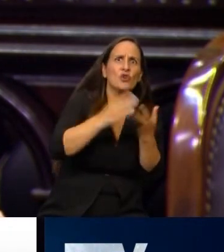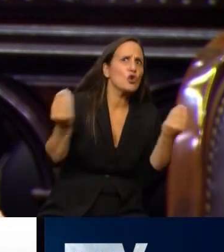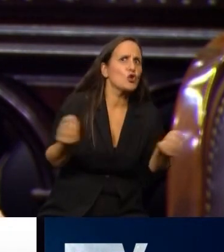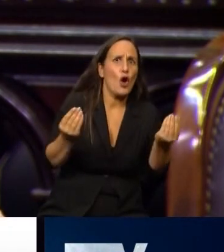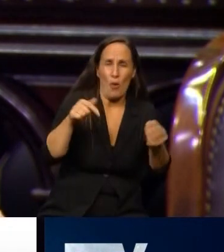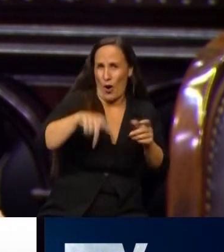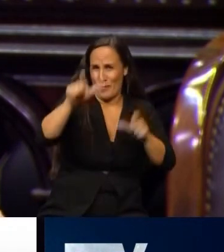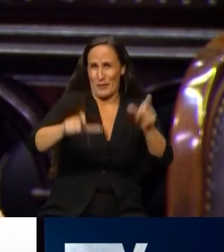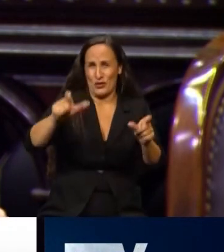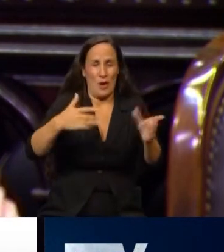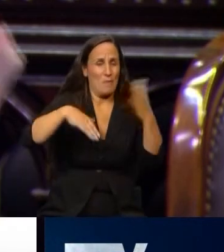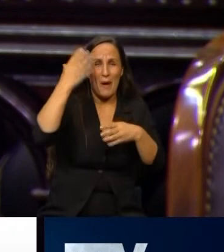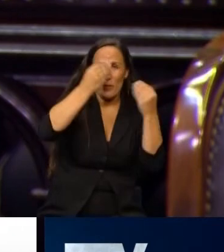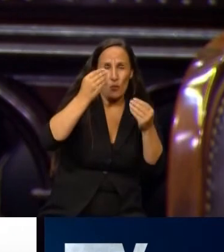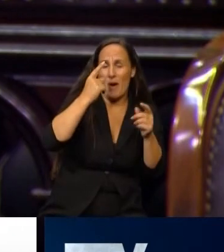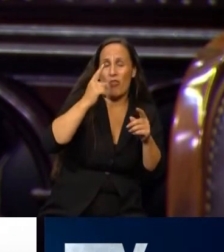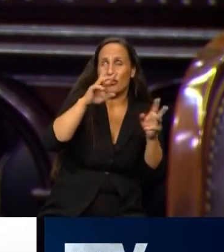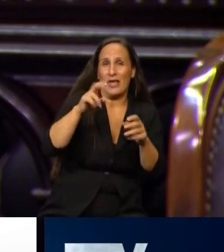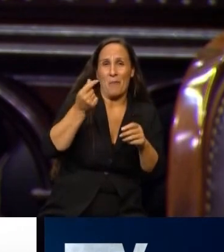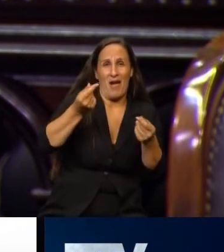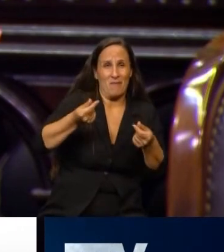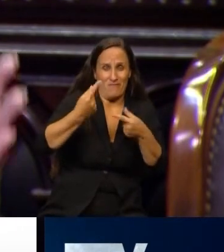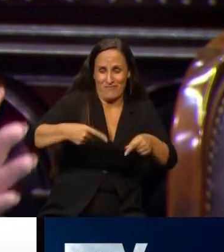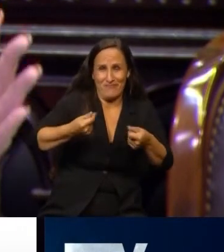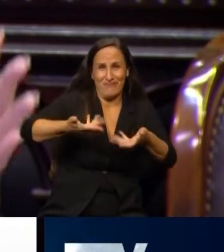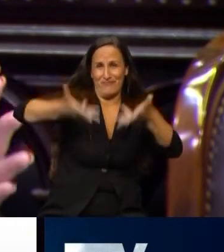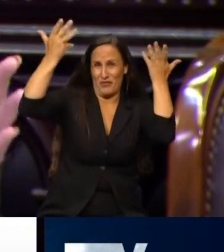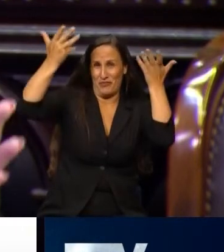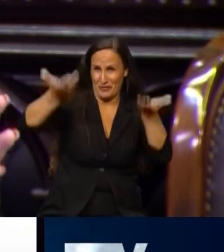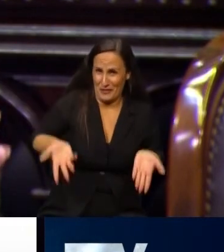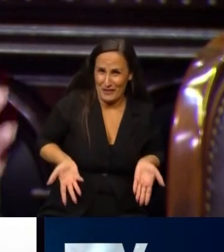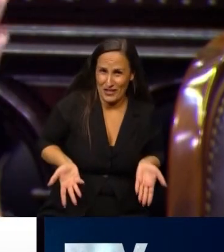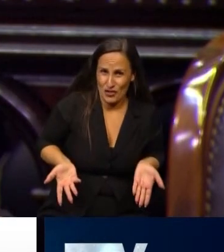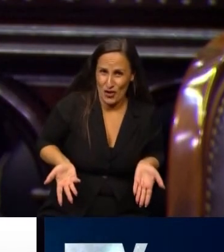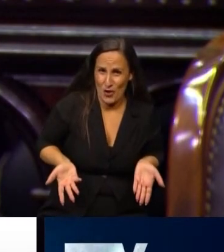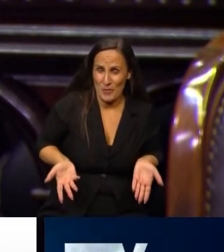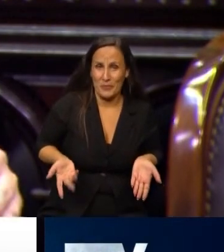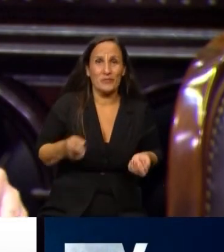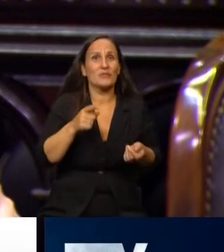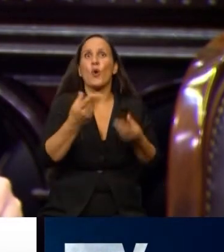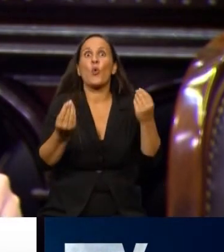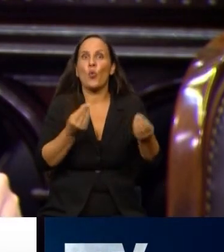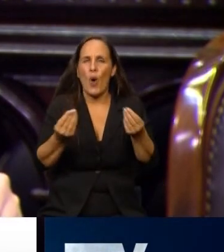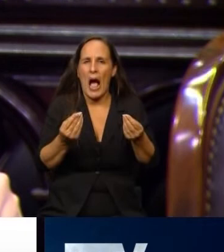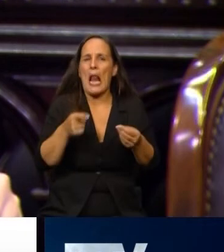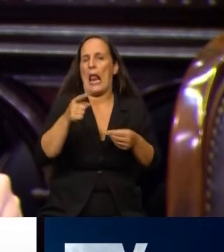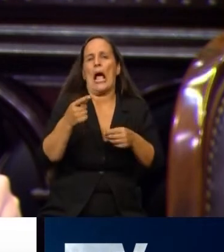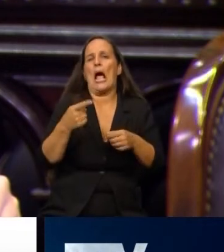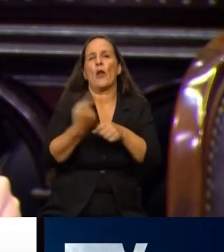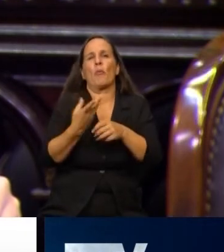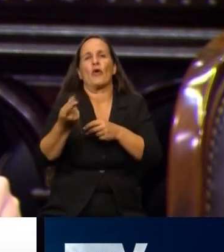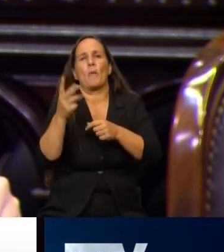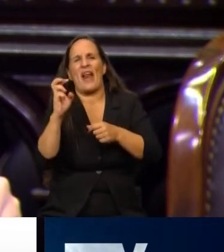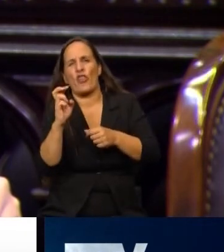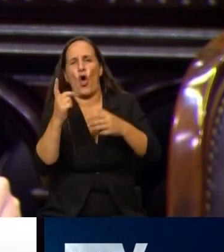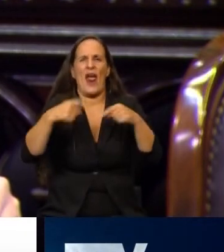los argentinos. Es el mismo modelo que viene aplicando hasta ahora. Cepo, restricciones a las